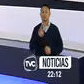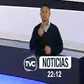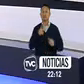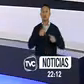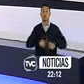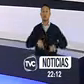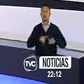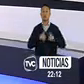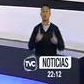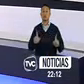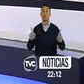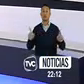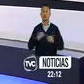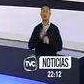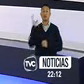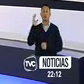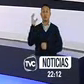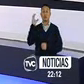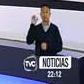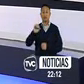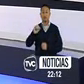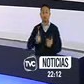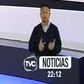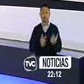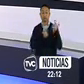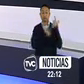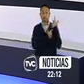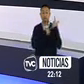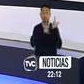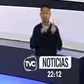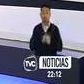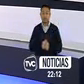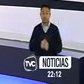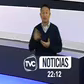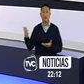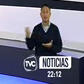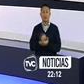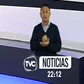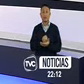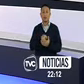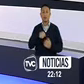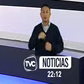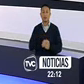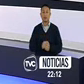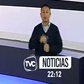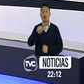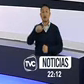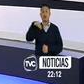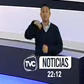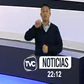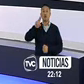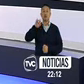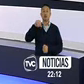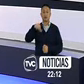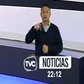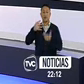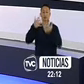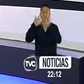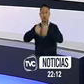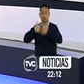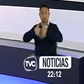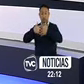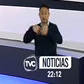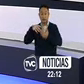Diferentes de la frontera con Colombia, el ejército ecuatoriano logró la incautación de nitrato de amonio para la elaboración de